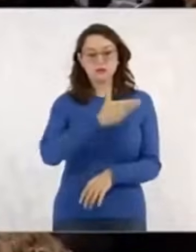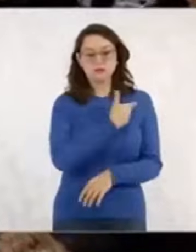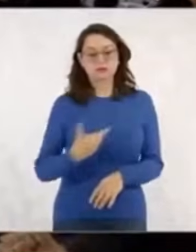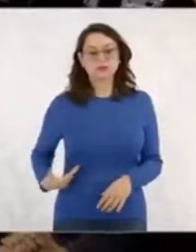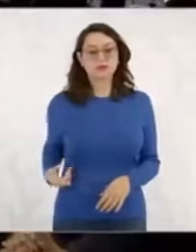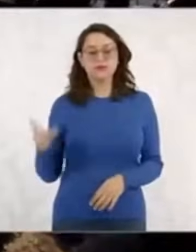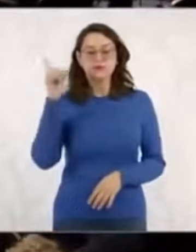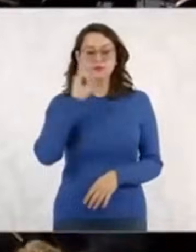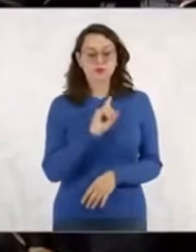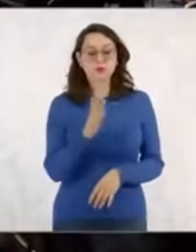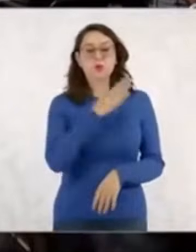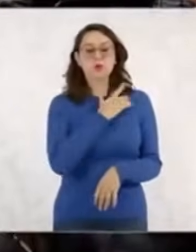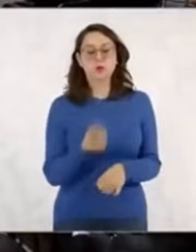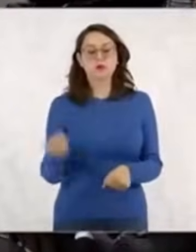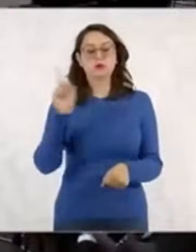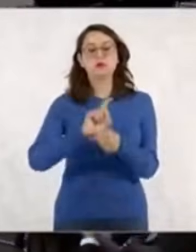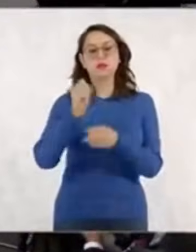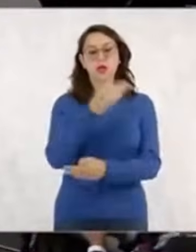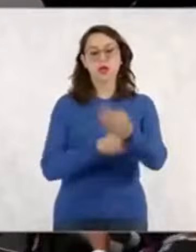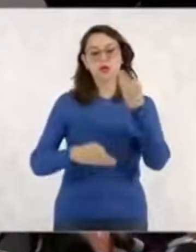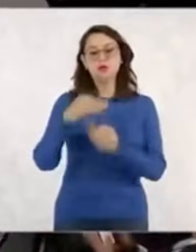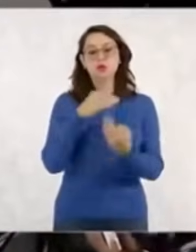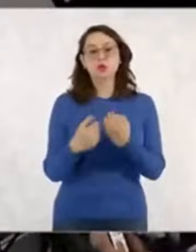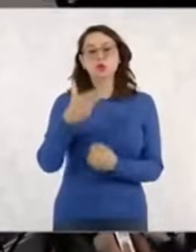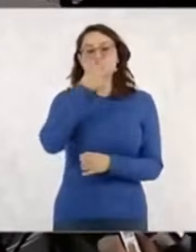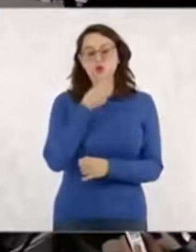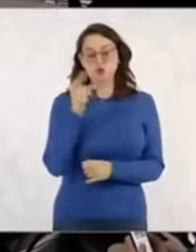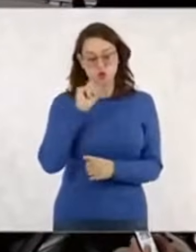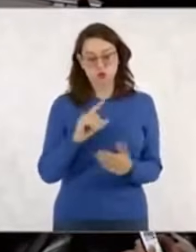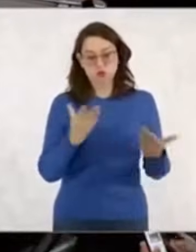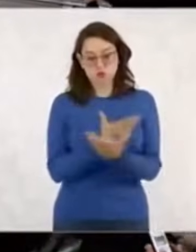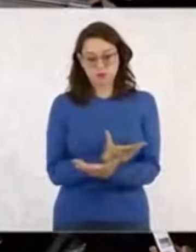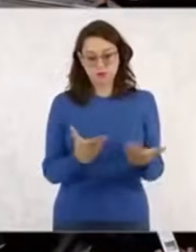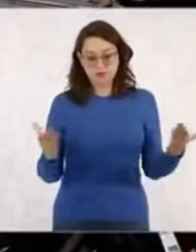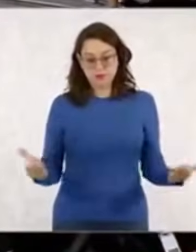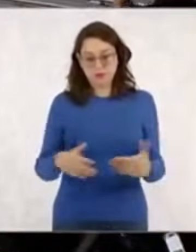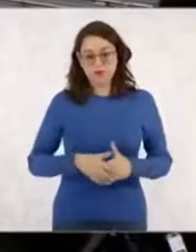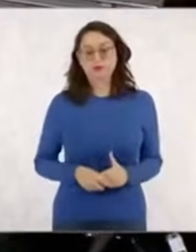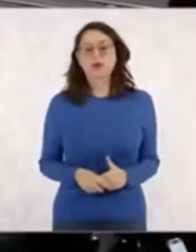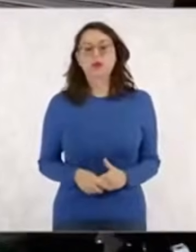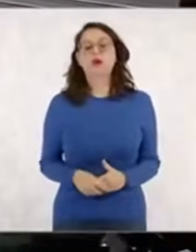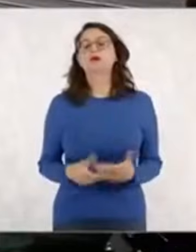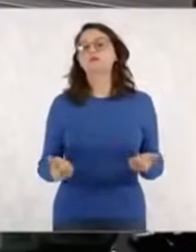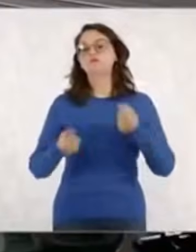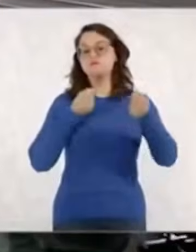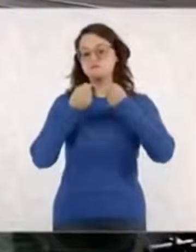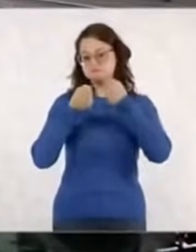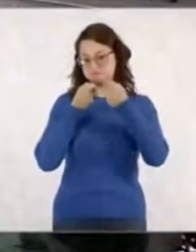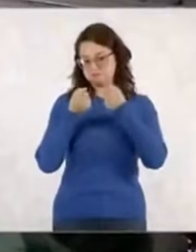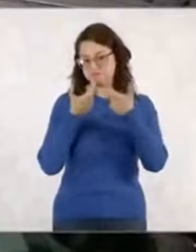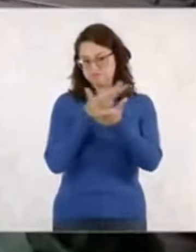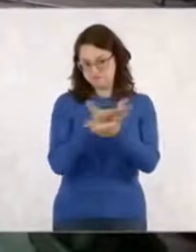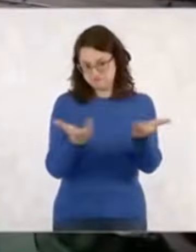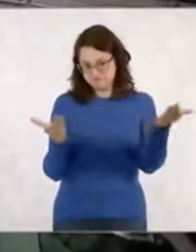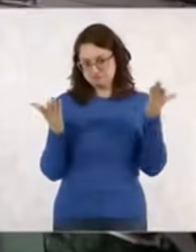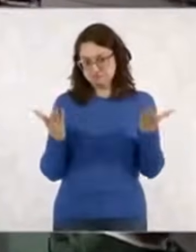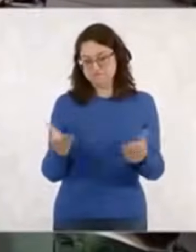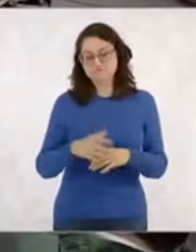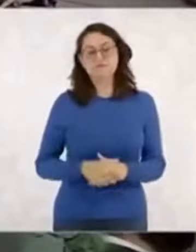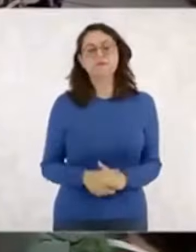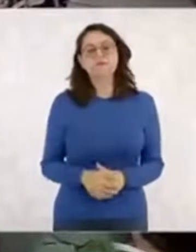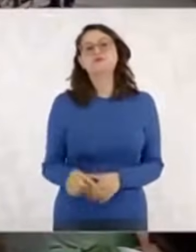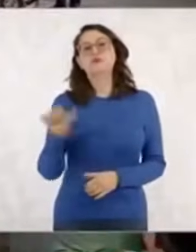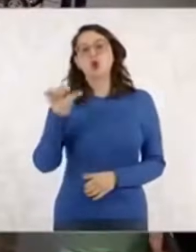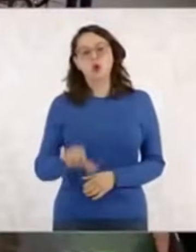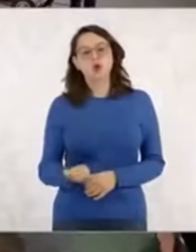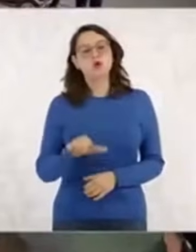Buenos días a todas y todos, compañeras y compañeros de los medios de comunicación. Estamos muy contentos de estar el